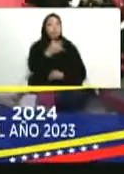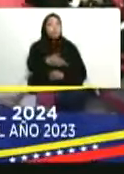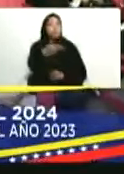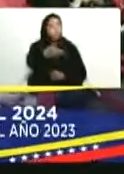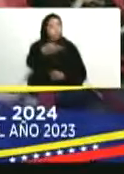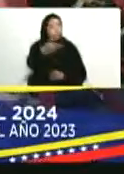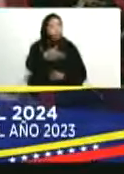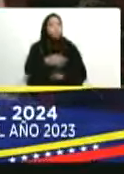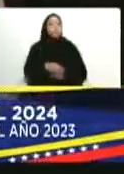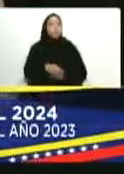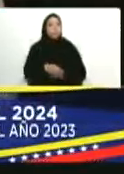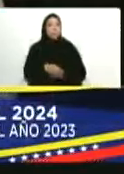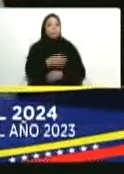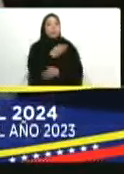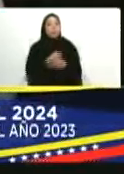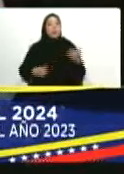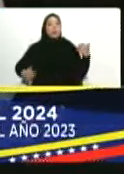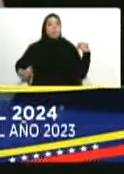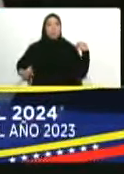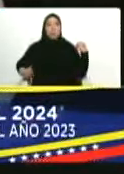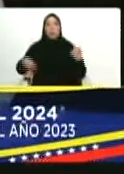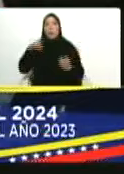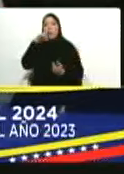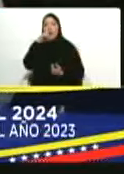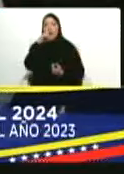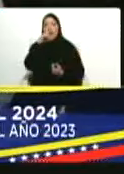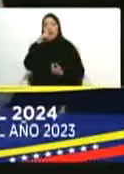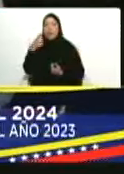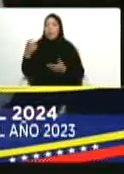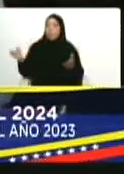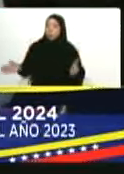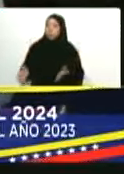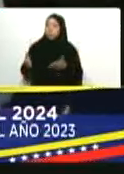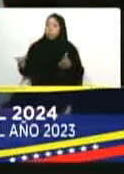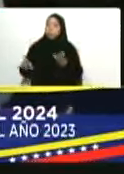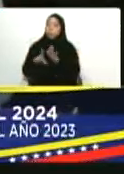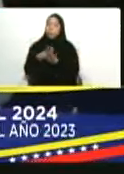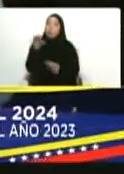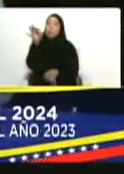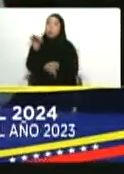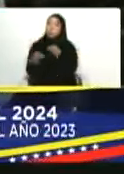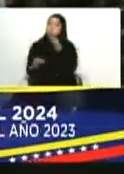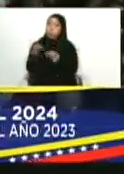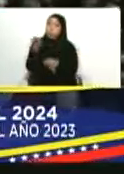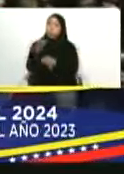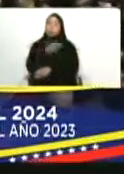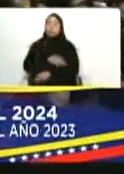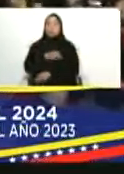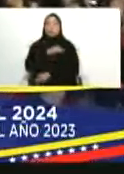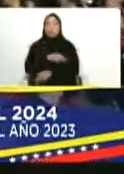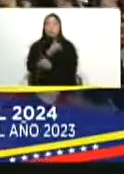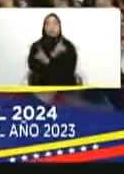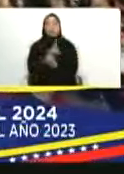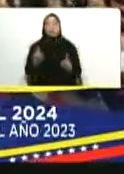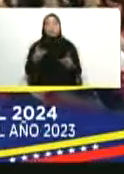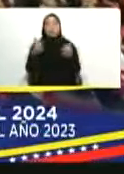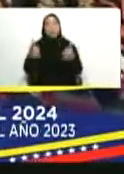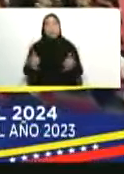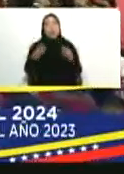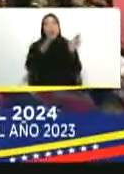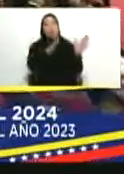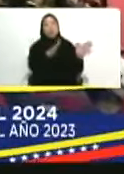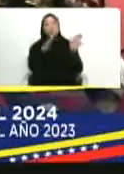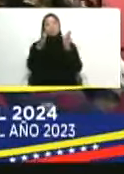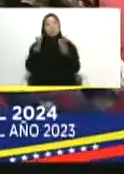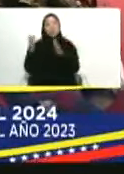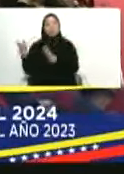el jefe de Estado ha sido reiterativo con la garantía de un Estado de justicia social, democrático y bien estructurado.